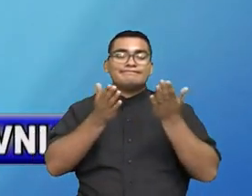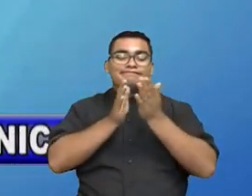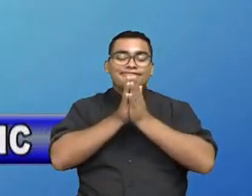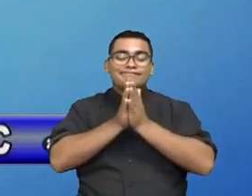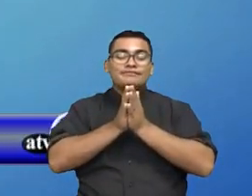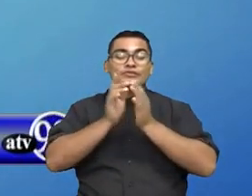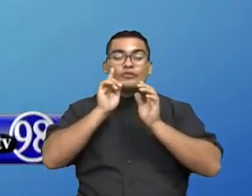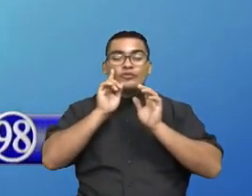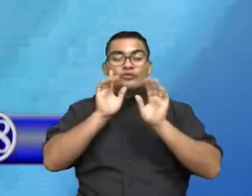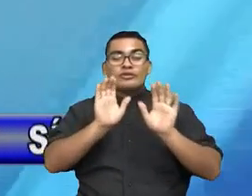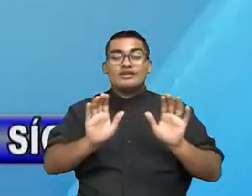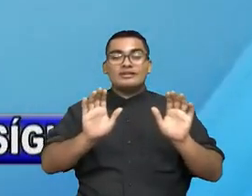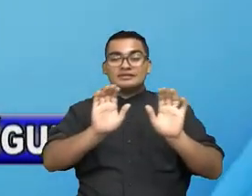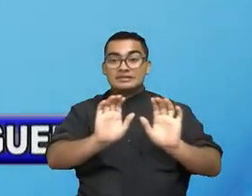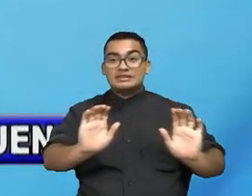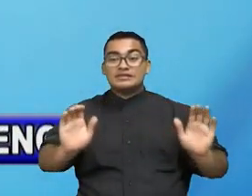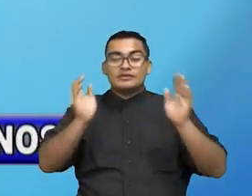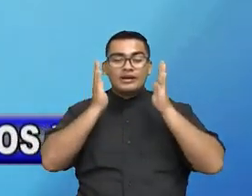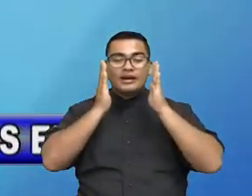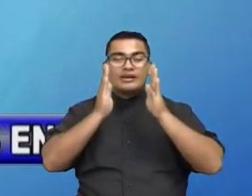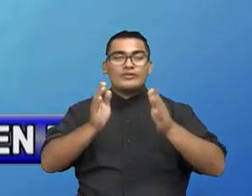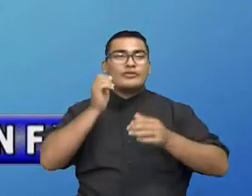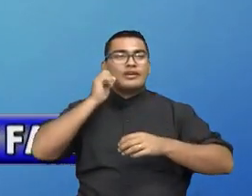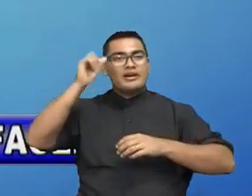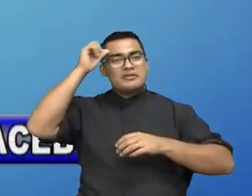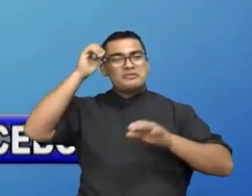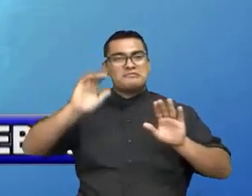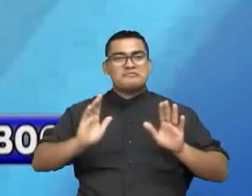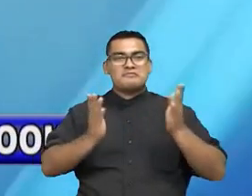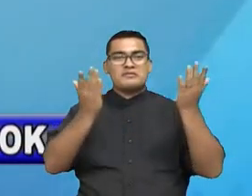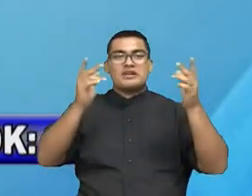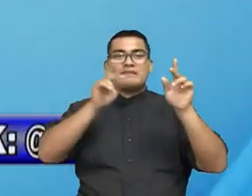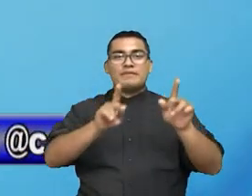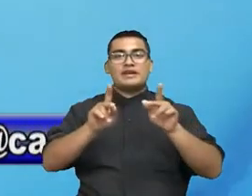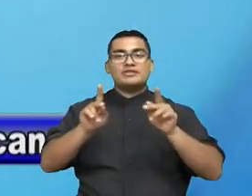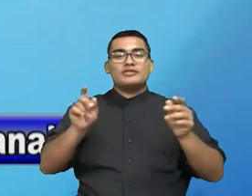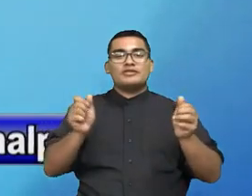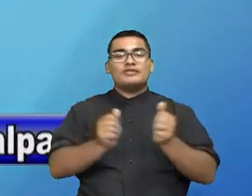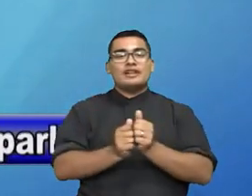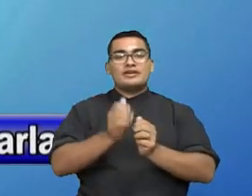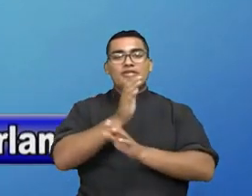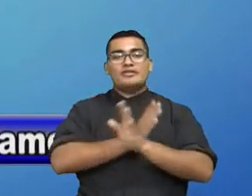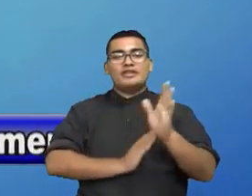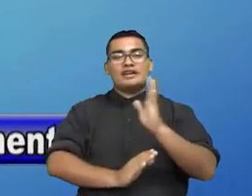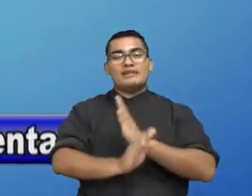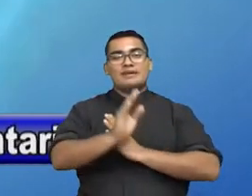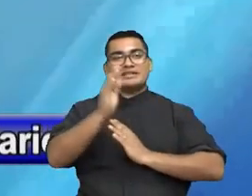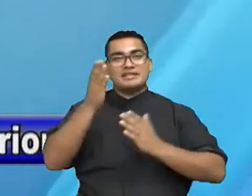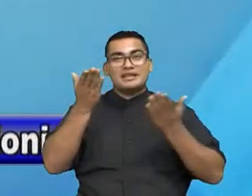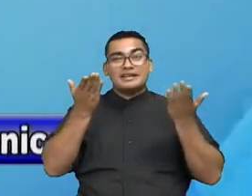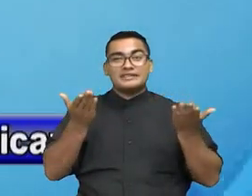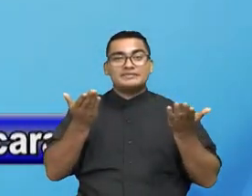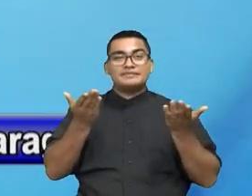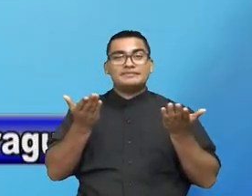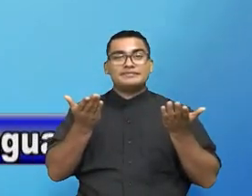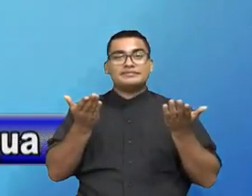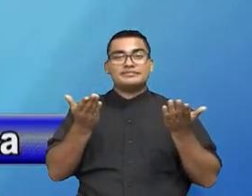atender a nuestros niños, a nuestros adultos mayores, a las personas, hermanos y hermanas con